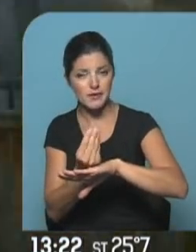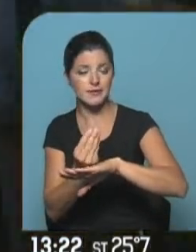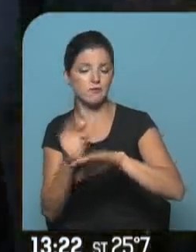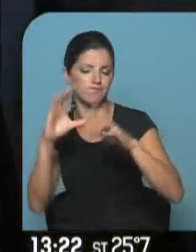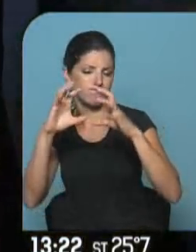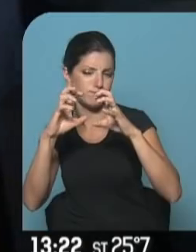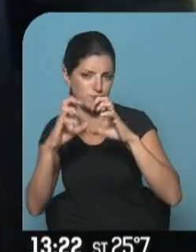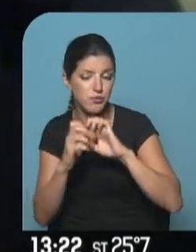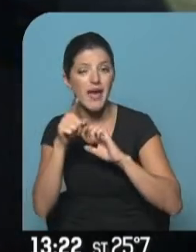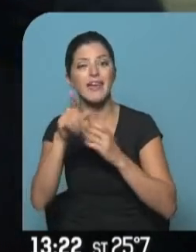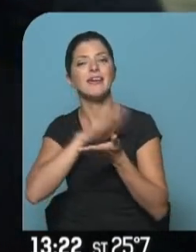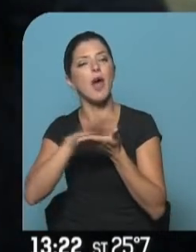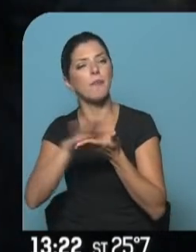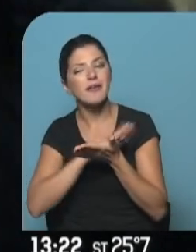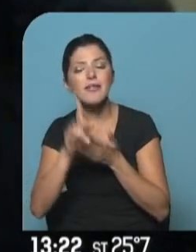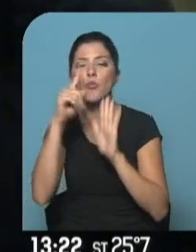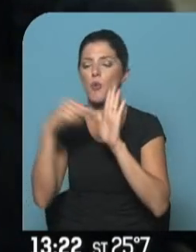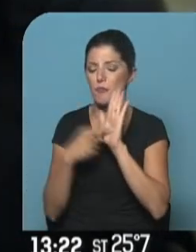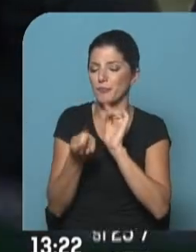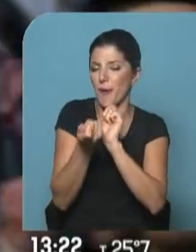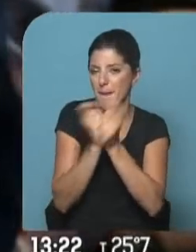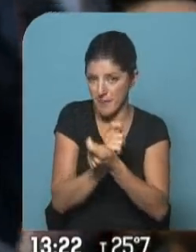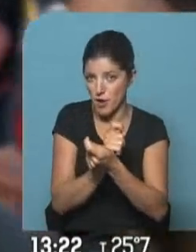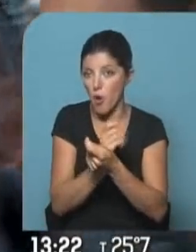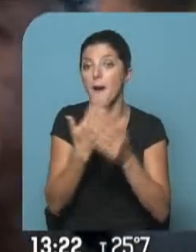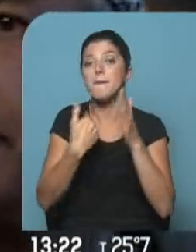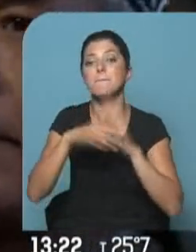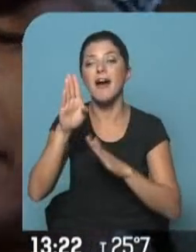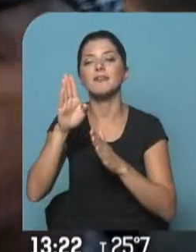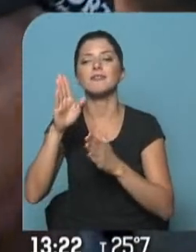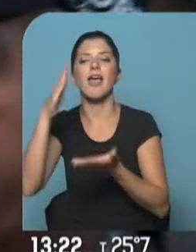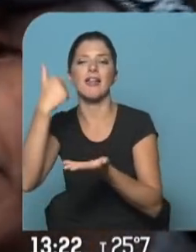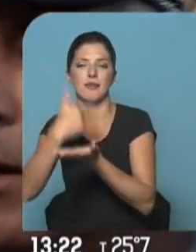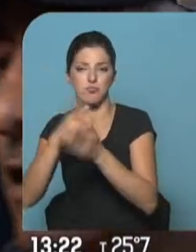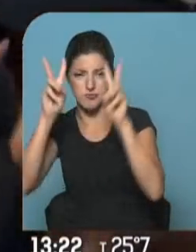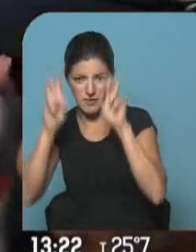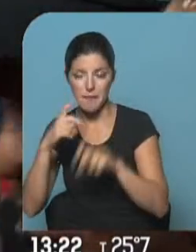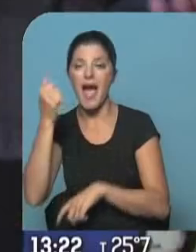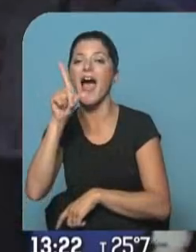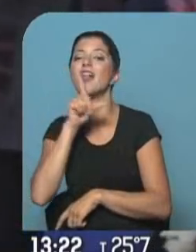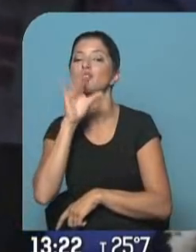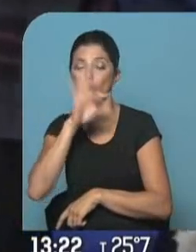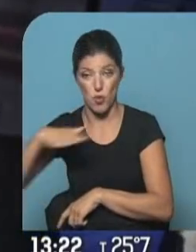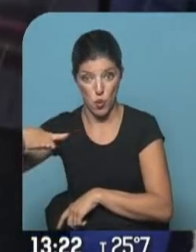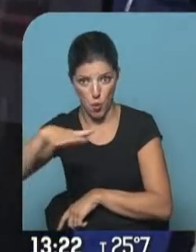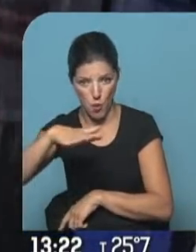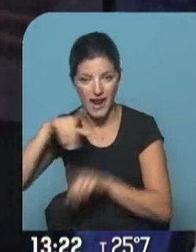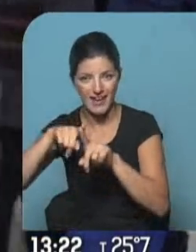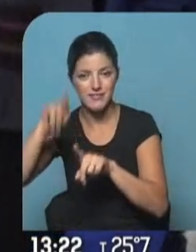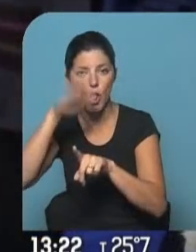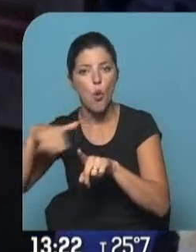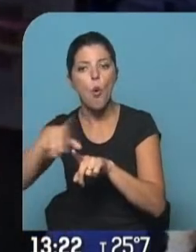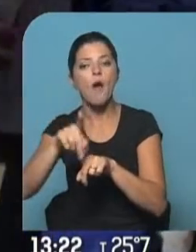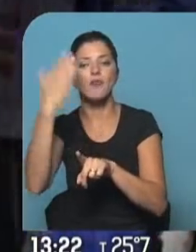ha sufrido pérdidas y modificaciones, particularmente en la populosa ciudad de El Alto, una de las razones por las que perdió